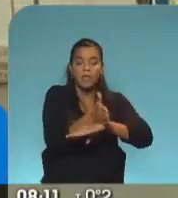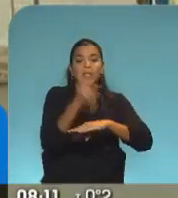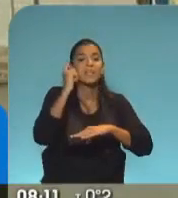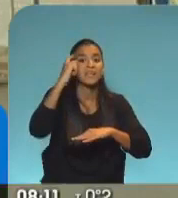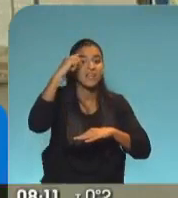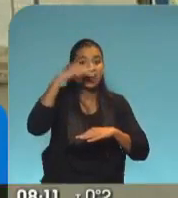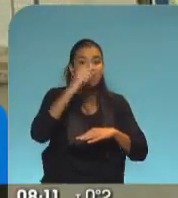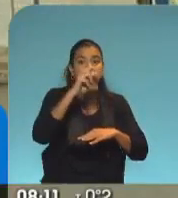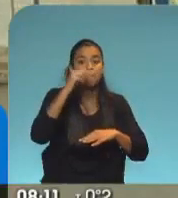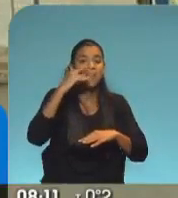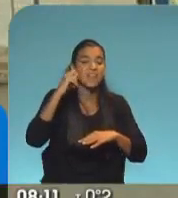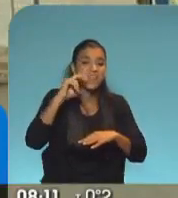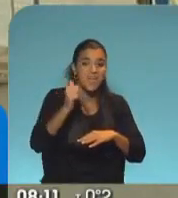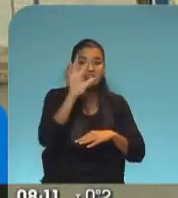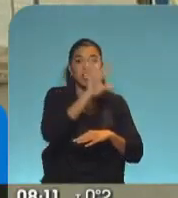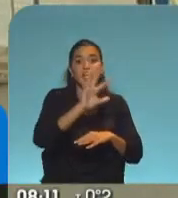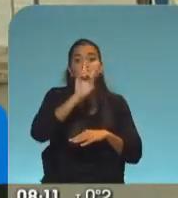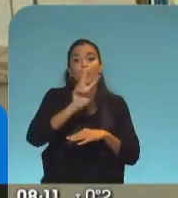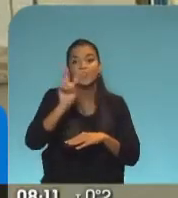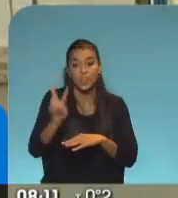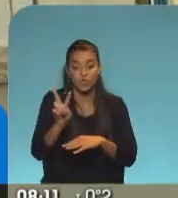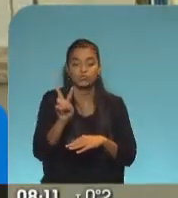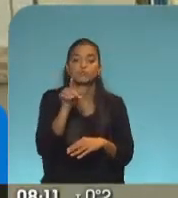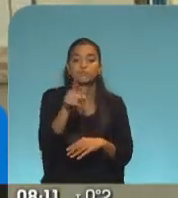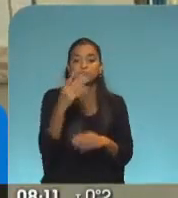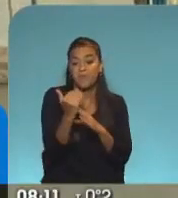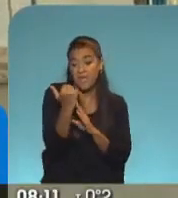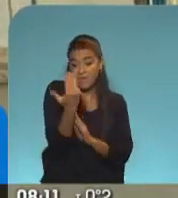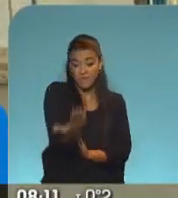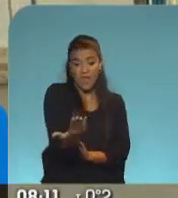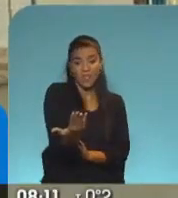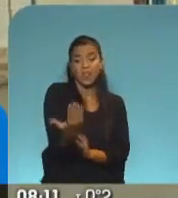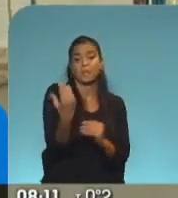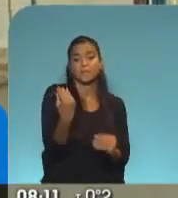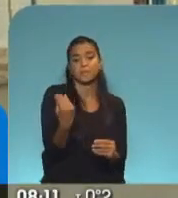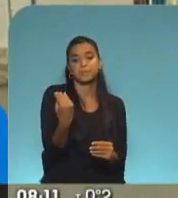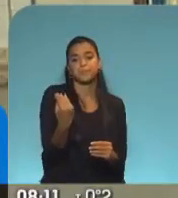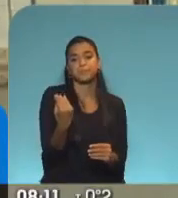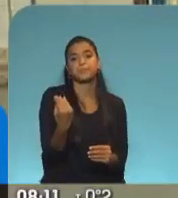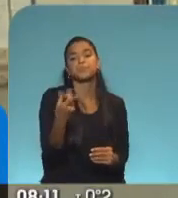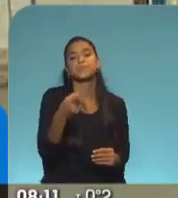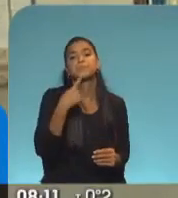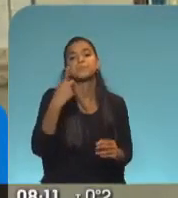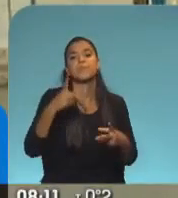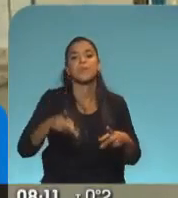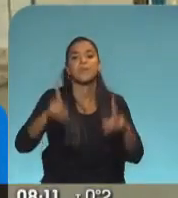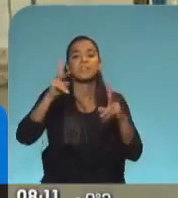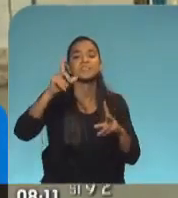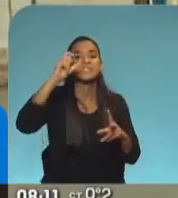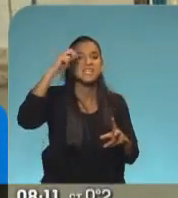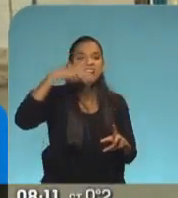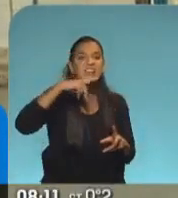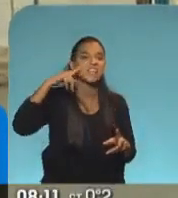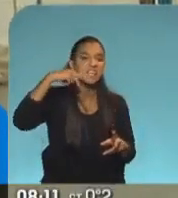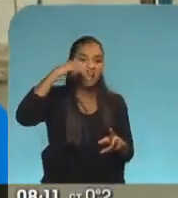al 522 para ubicarte de alguna manera estamos frente a lo que se conoce como el histórico edificio centinela y